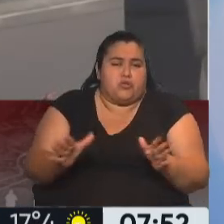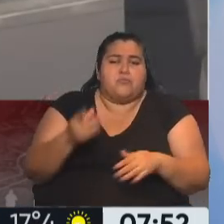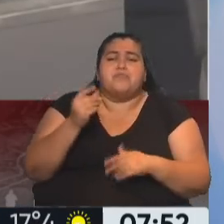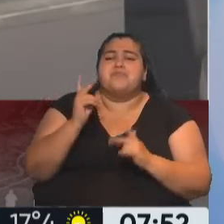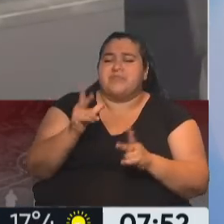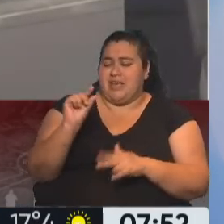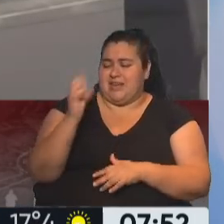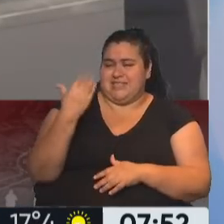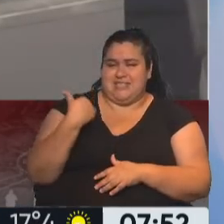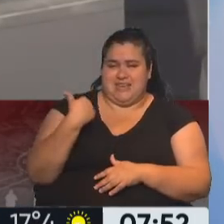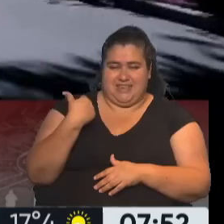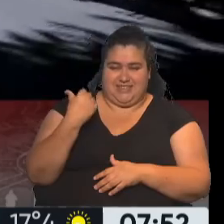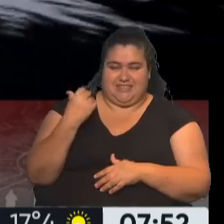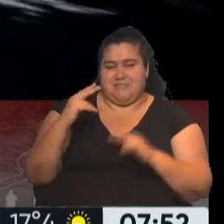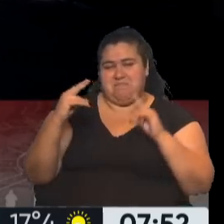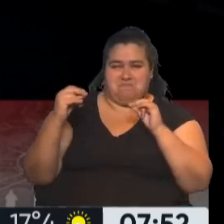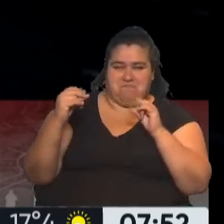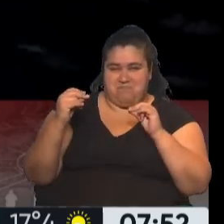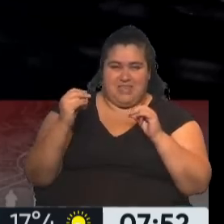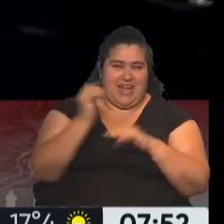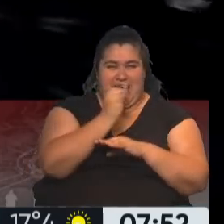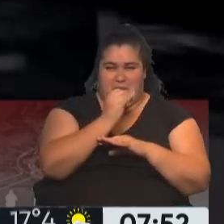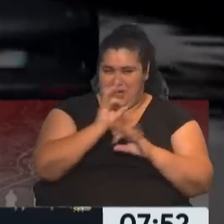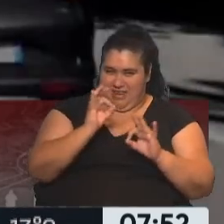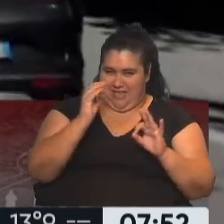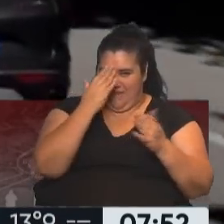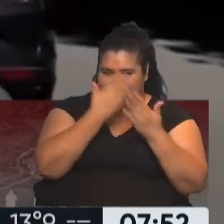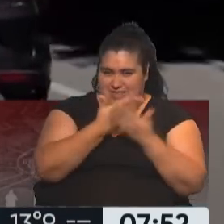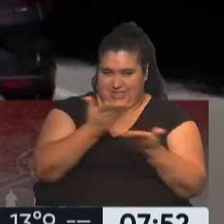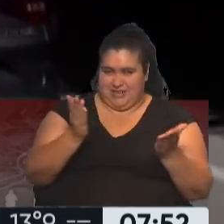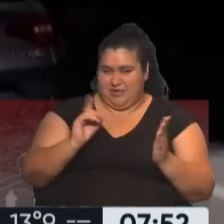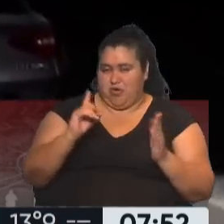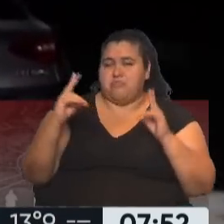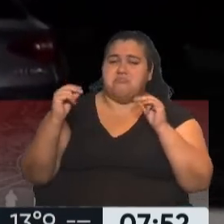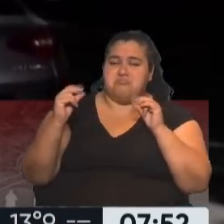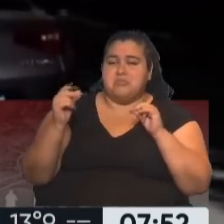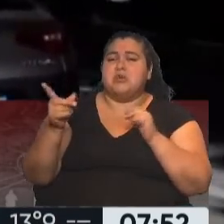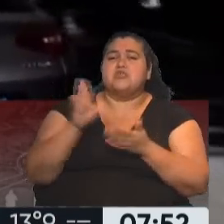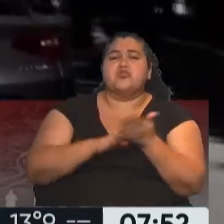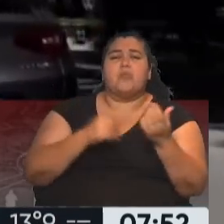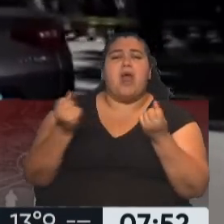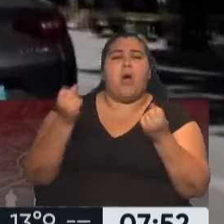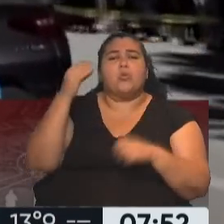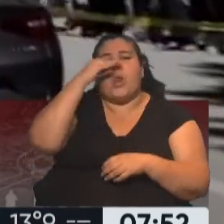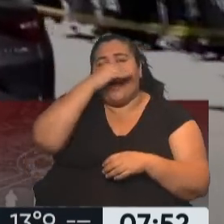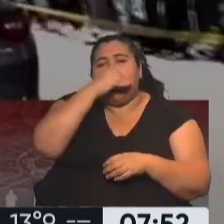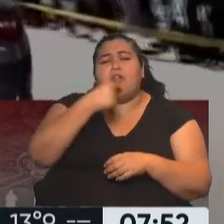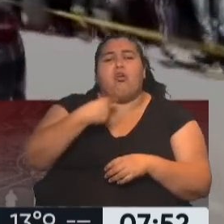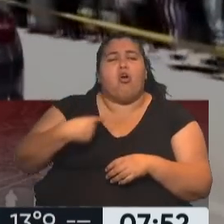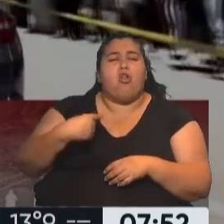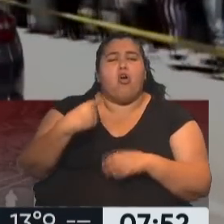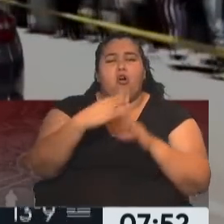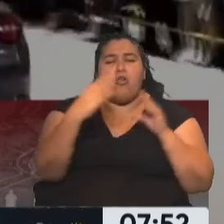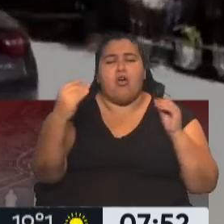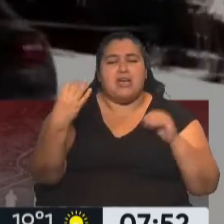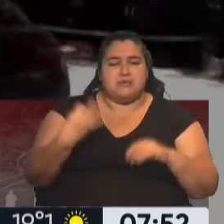hace un ratito, fuera de cámara, contalo, por favor, Tito, contalo del auto negro con un color en particular